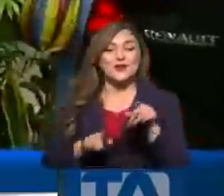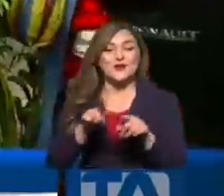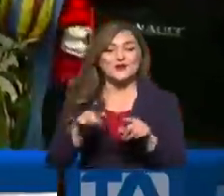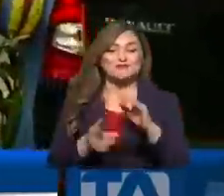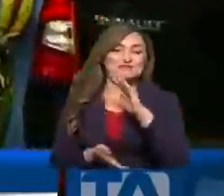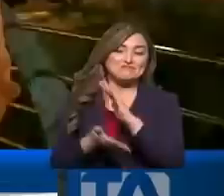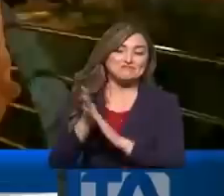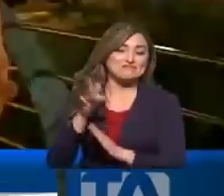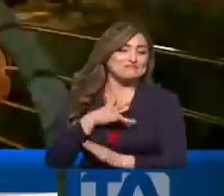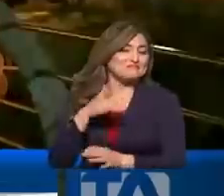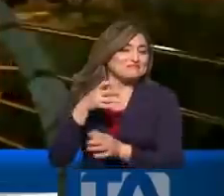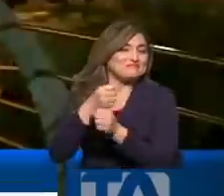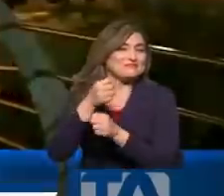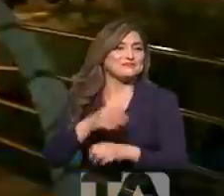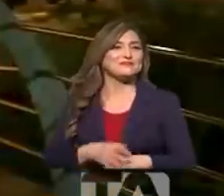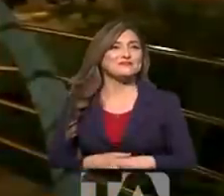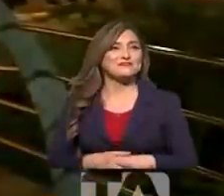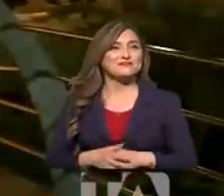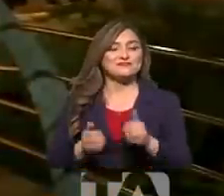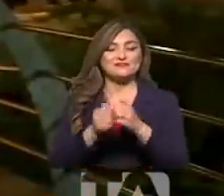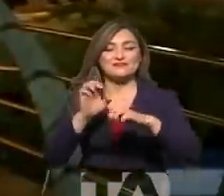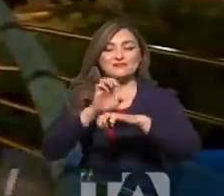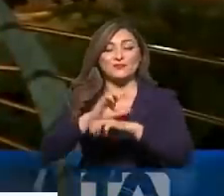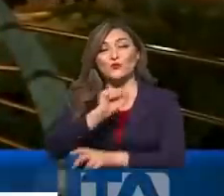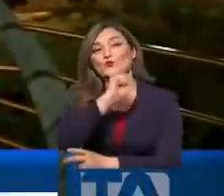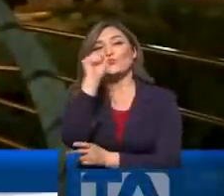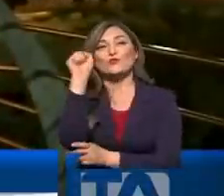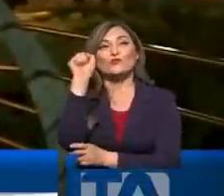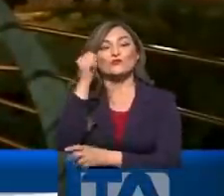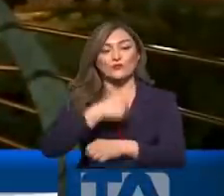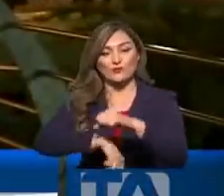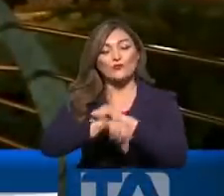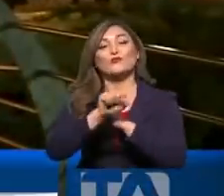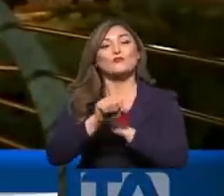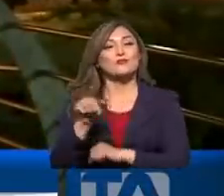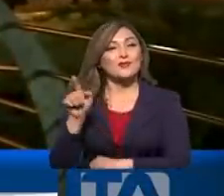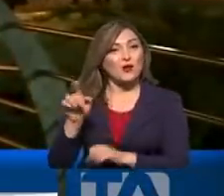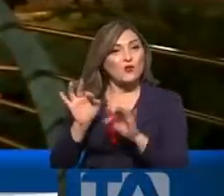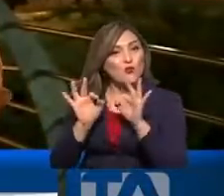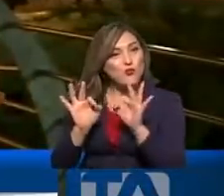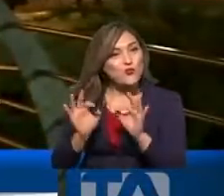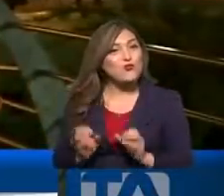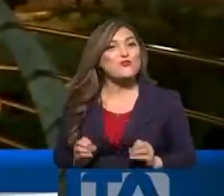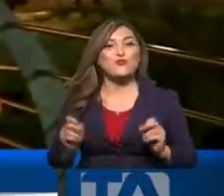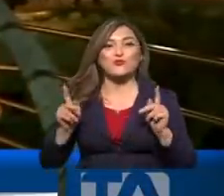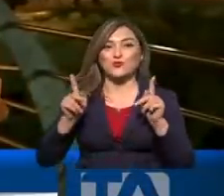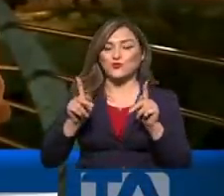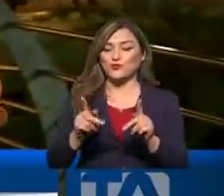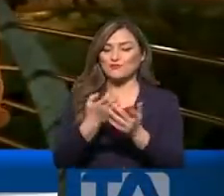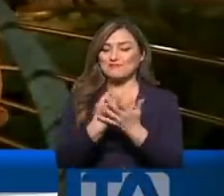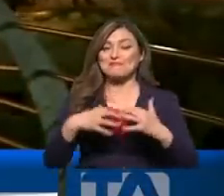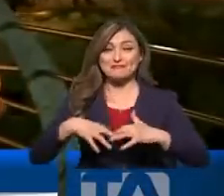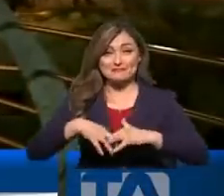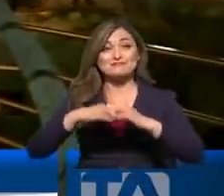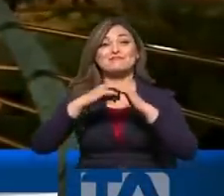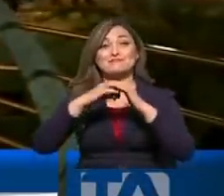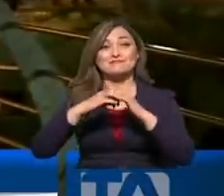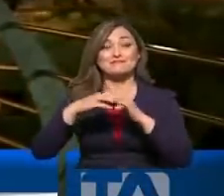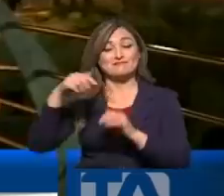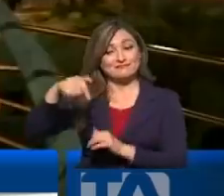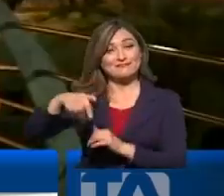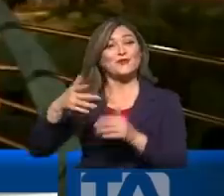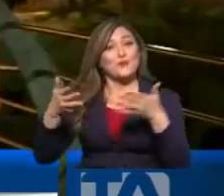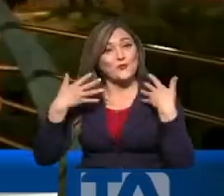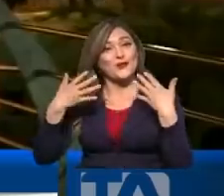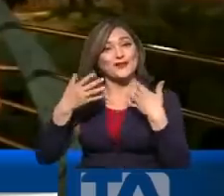fueron seguros. El triunfo de la selección ecuatoriana de fútbol fue incluso una excelente oportunidad para la reactivación económica,